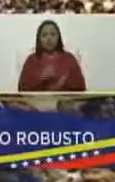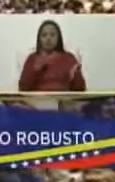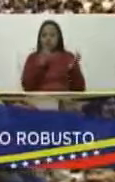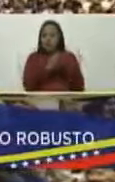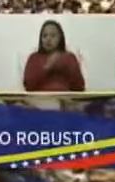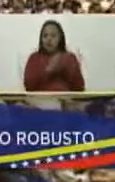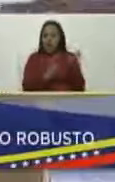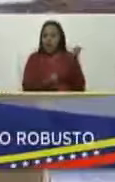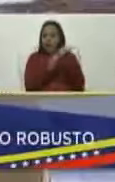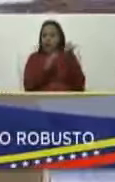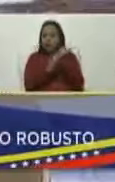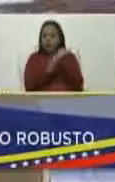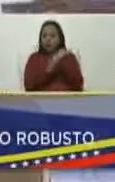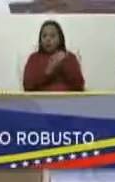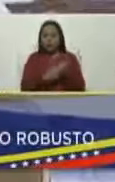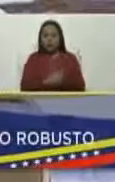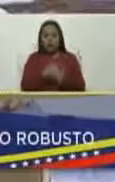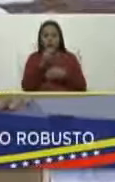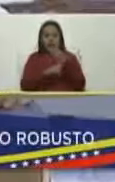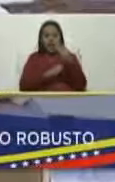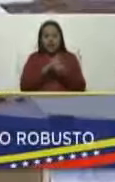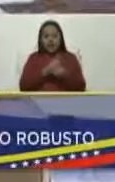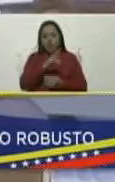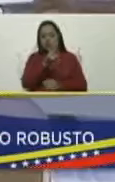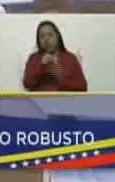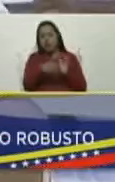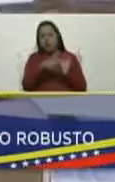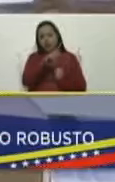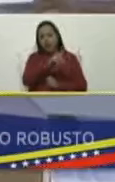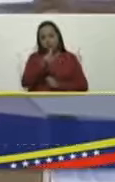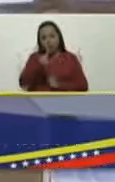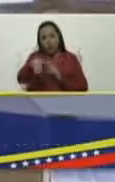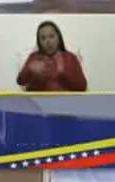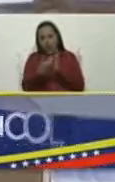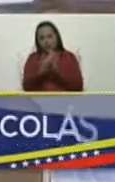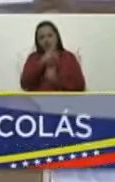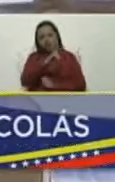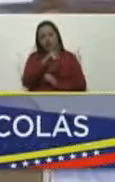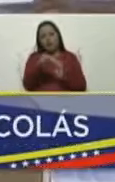financiarlos e invertir del 2021 al 2024